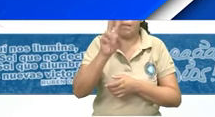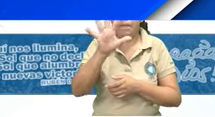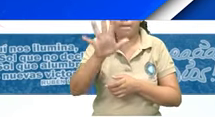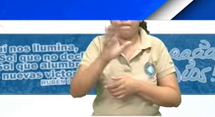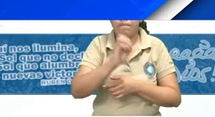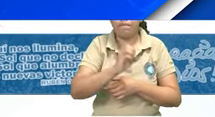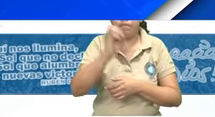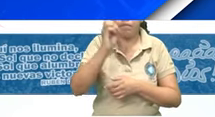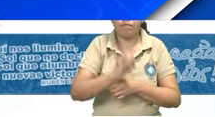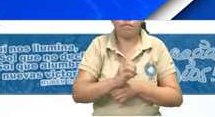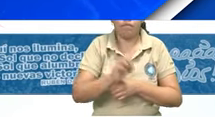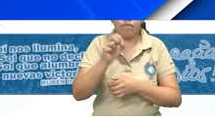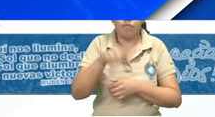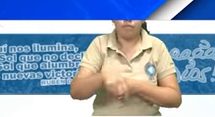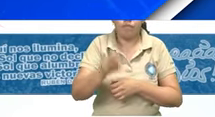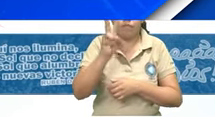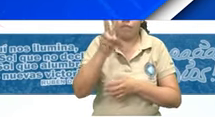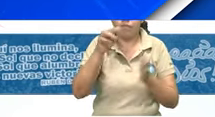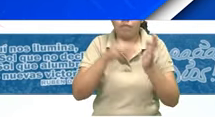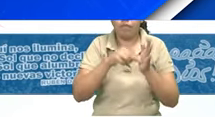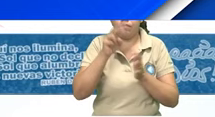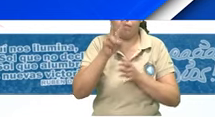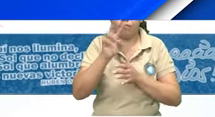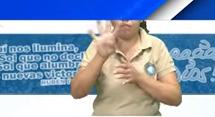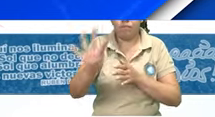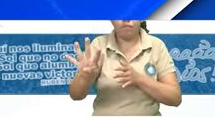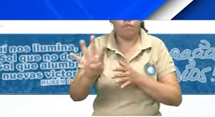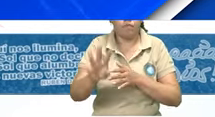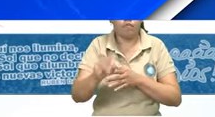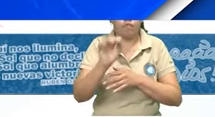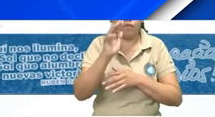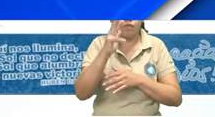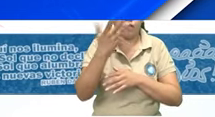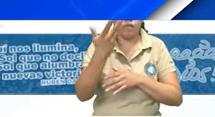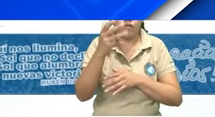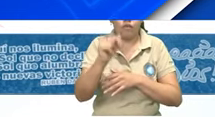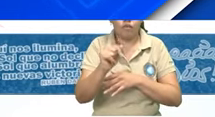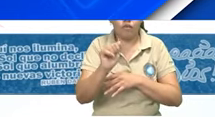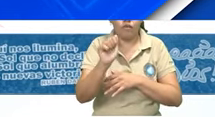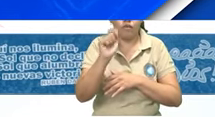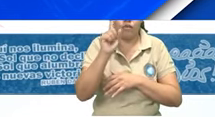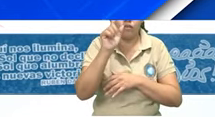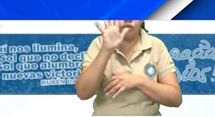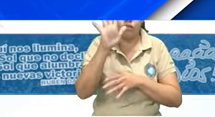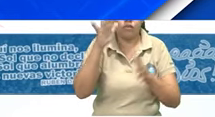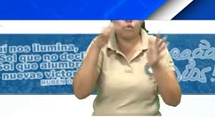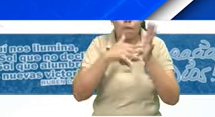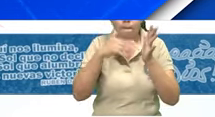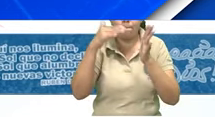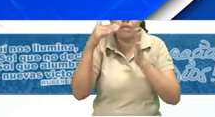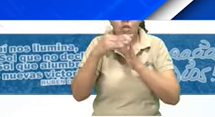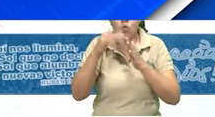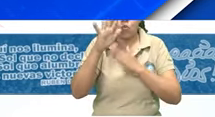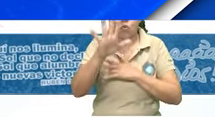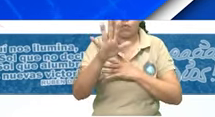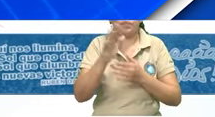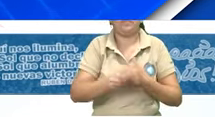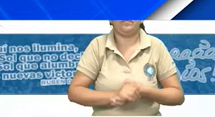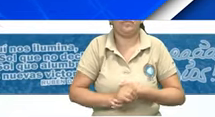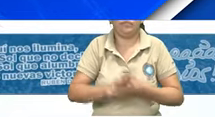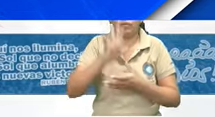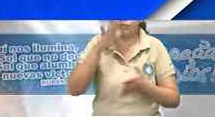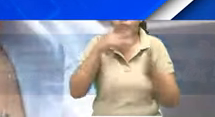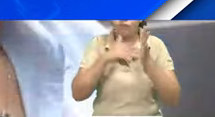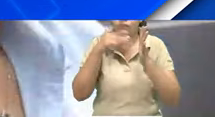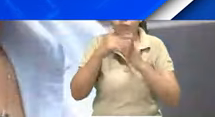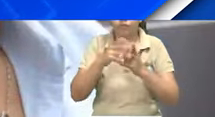proyectado en el ciclo 23-24 a 4.97, es casi los 5 millones.